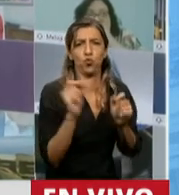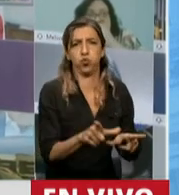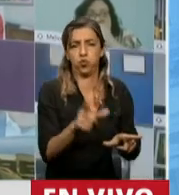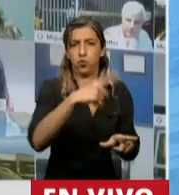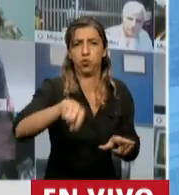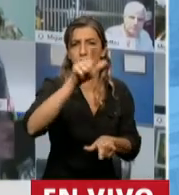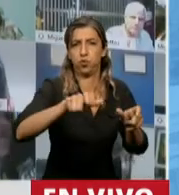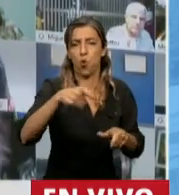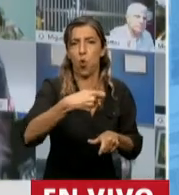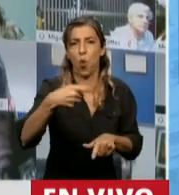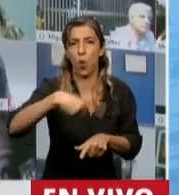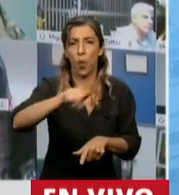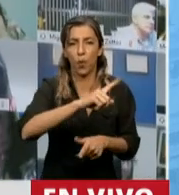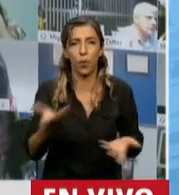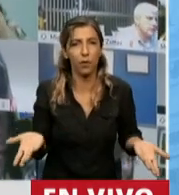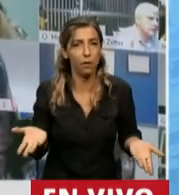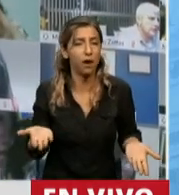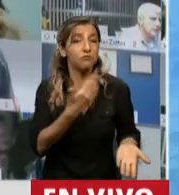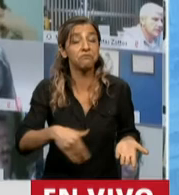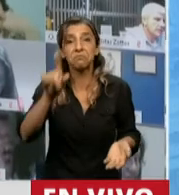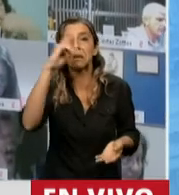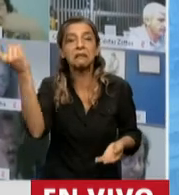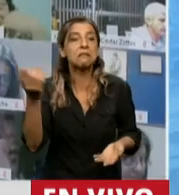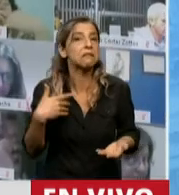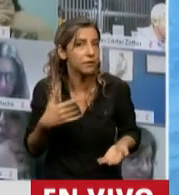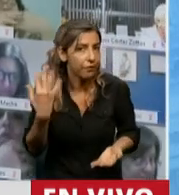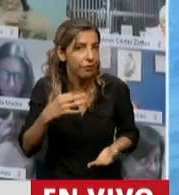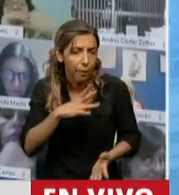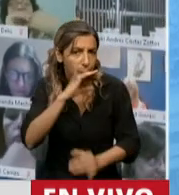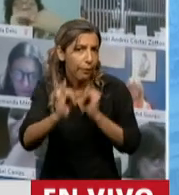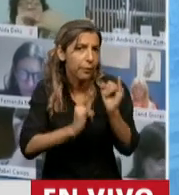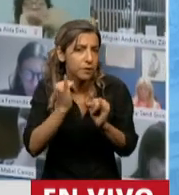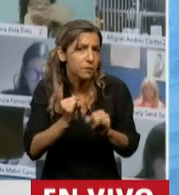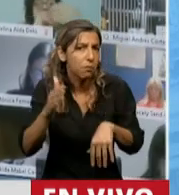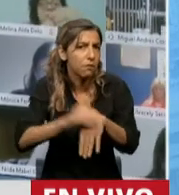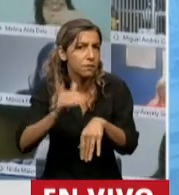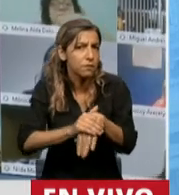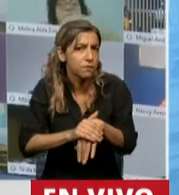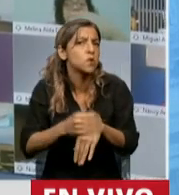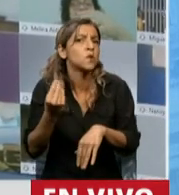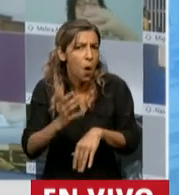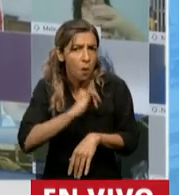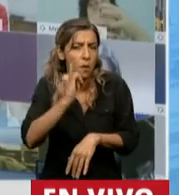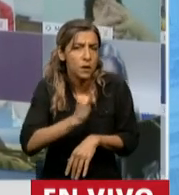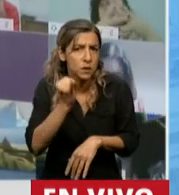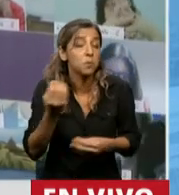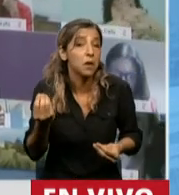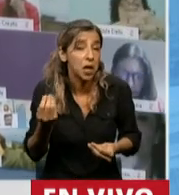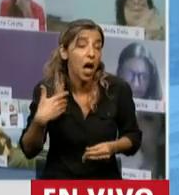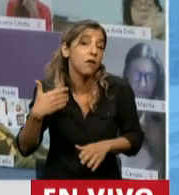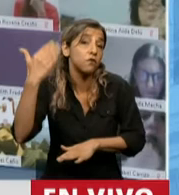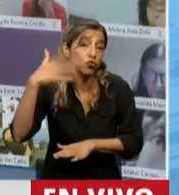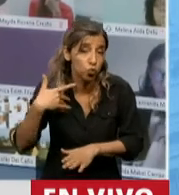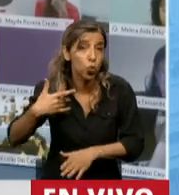los jubilados y que seguramente también el Estado Nacional tendrá que, tendrá que hacerse cargo en algún momento, cuando la justicia actúe,